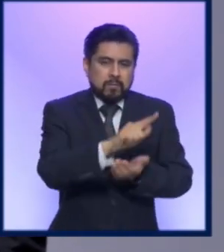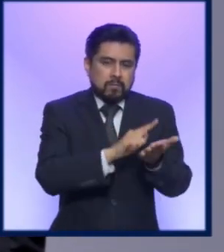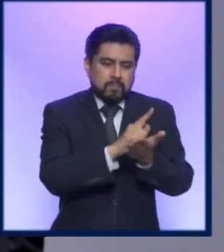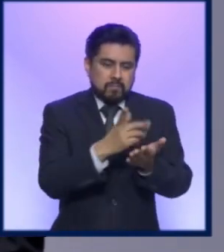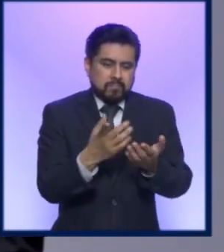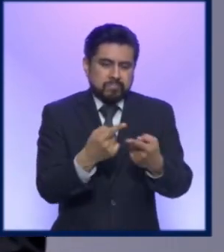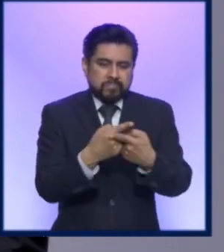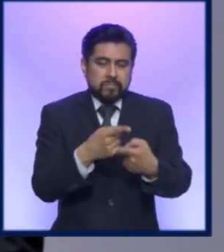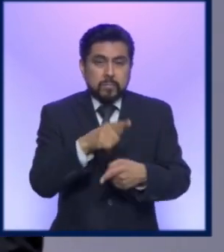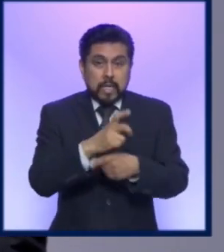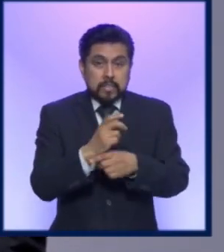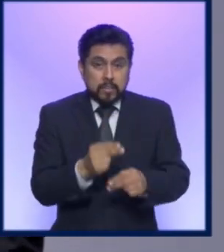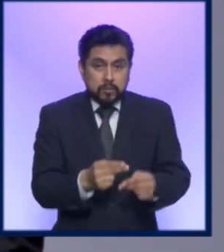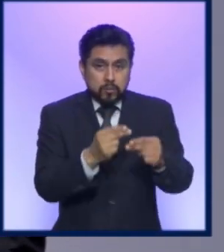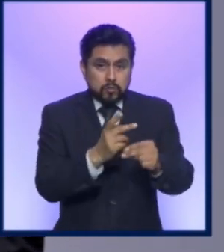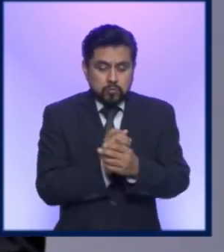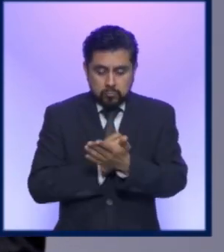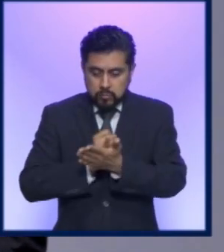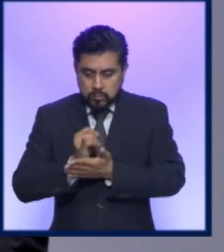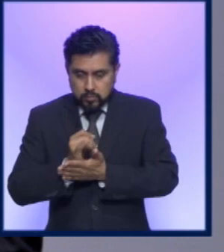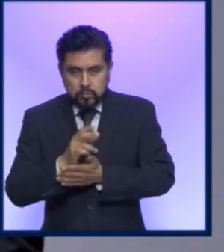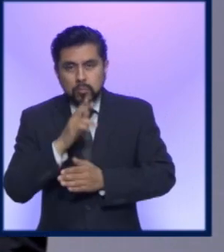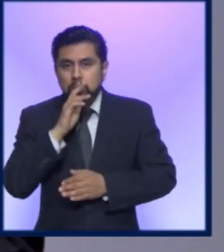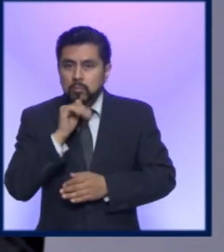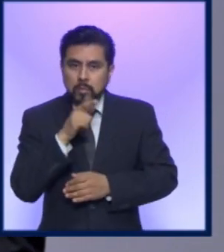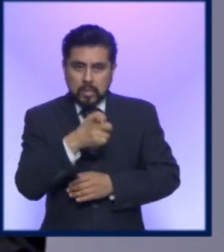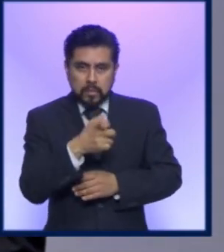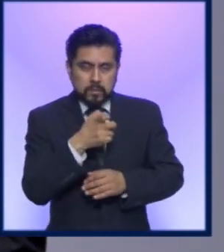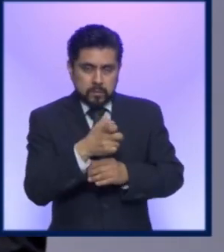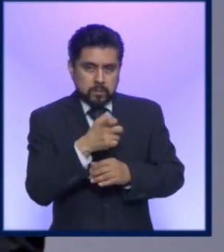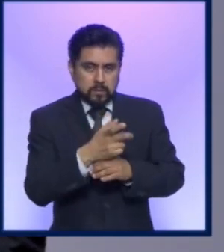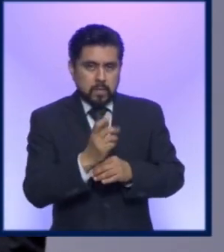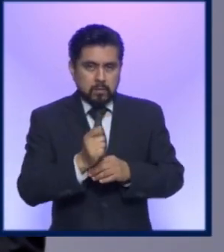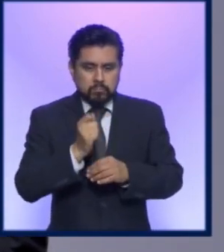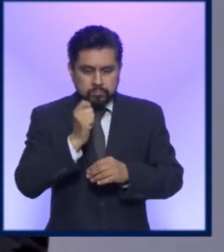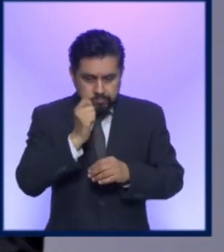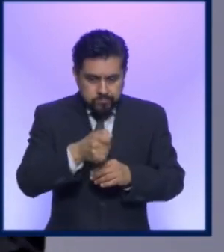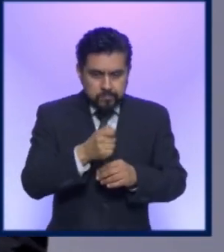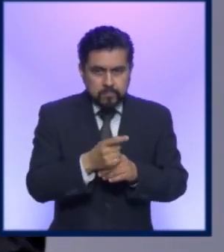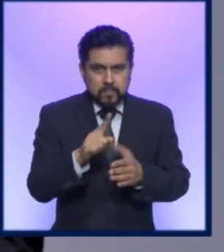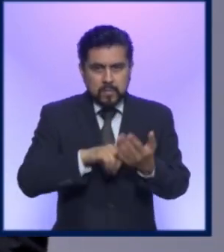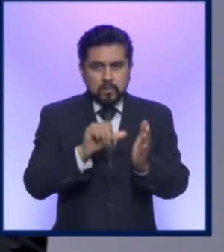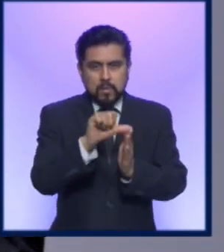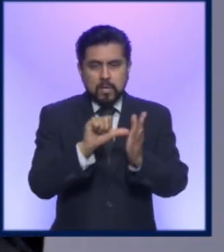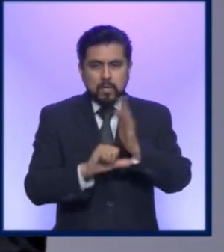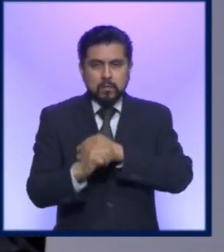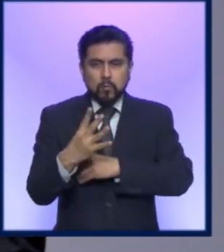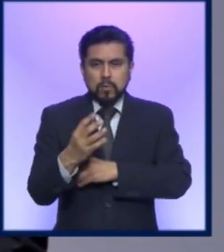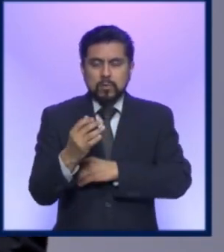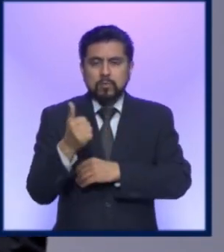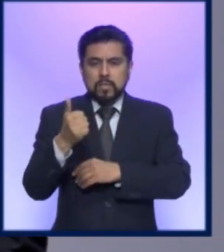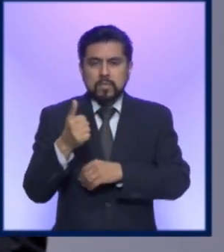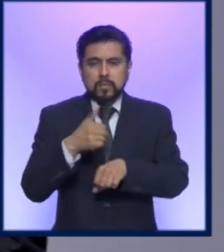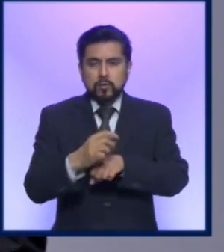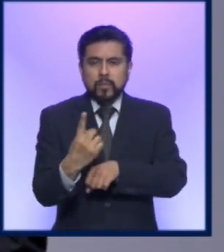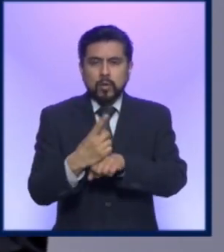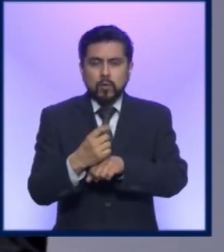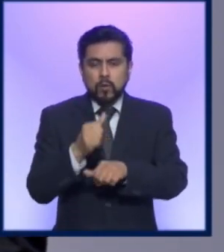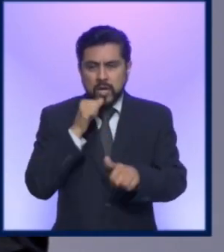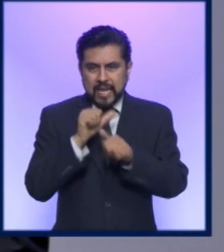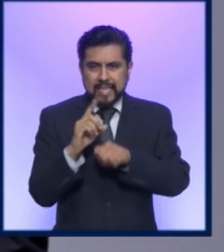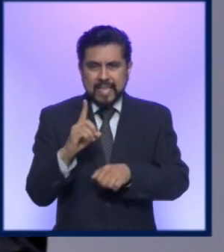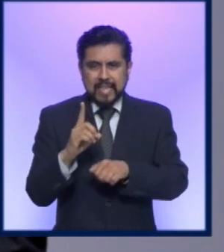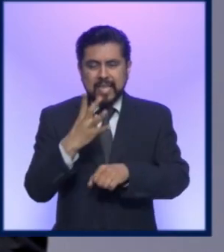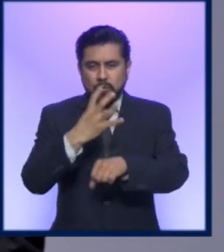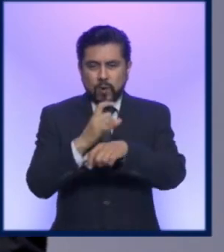asunto en concreto se determinó inaplicar ese esa porción normativa del artículo 456 numeral 1 inciso de fracción